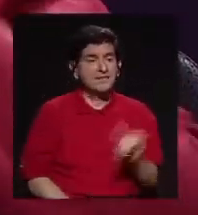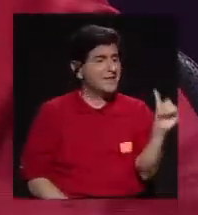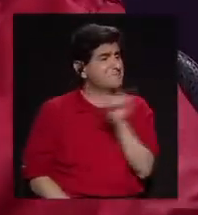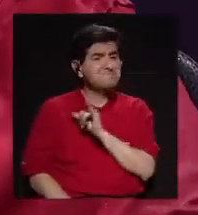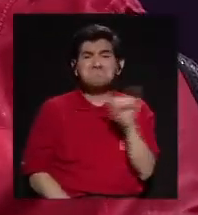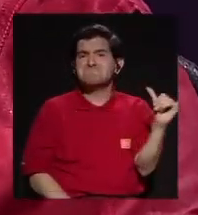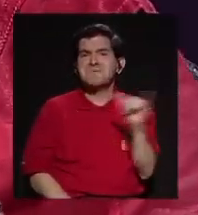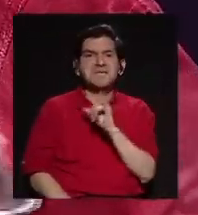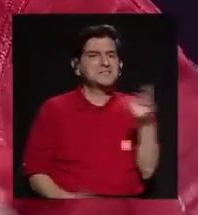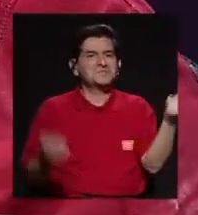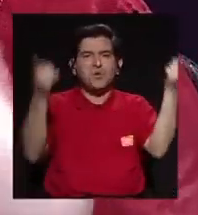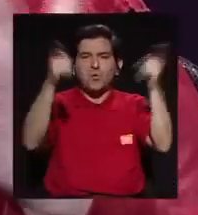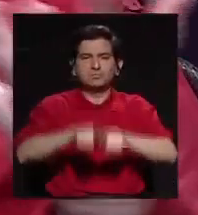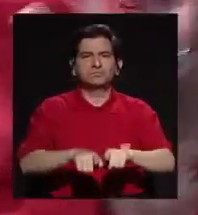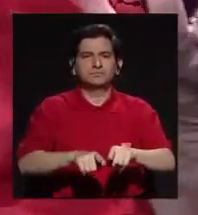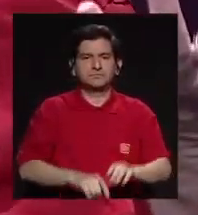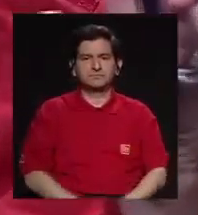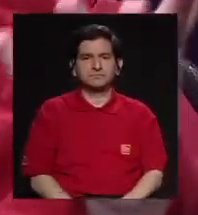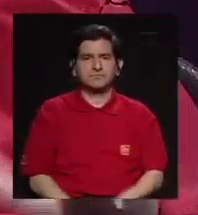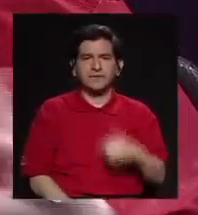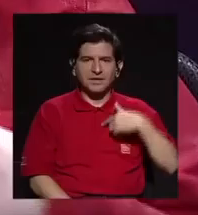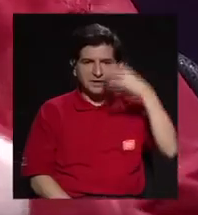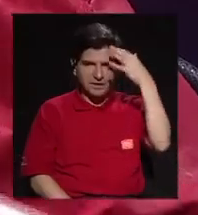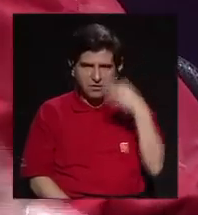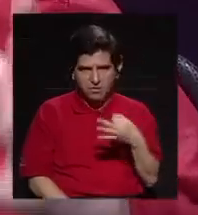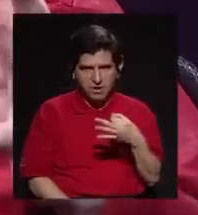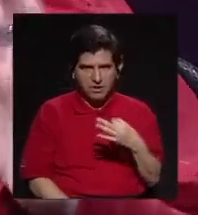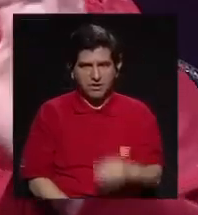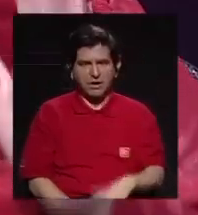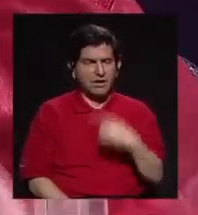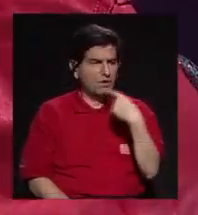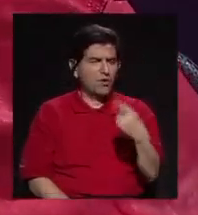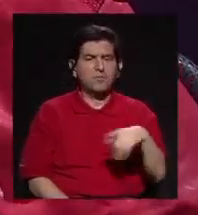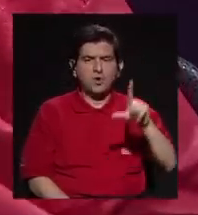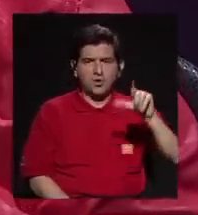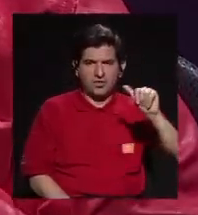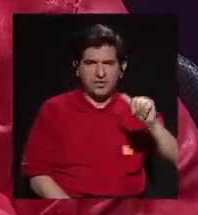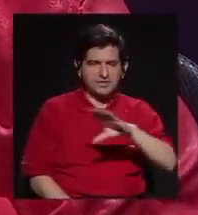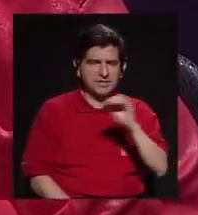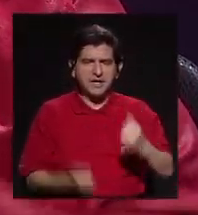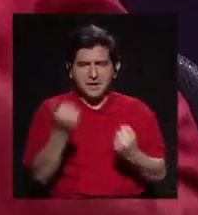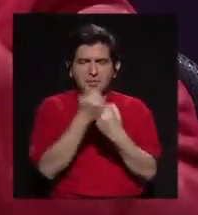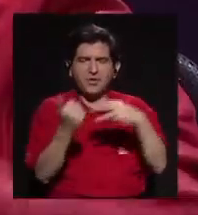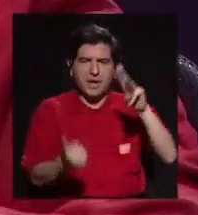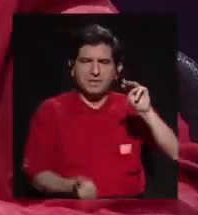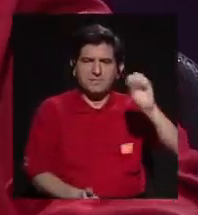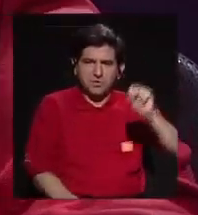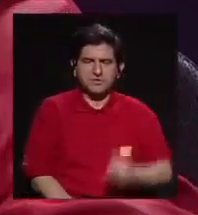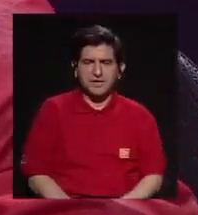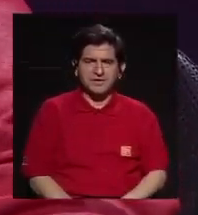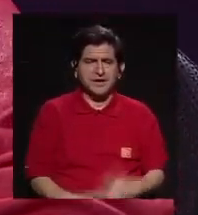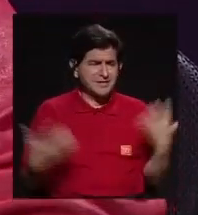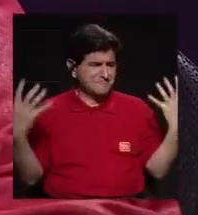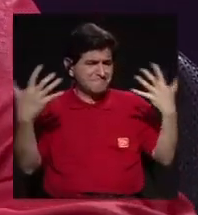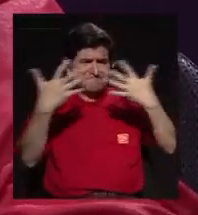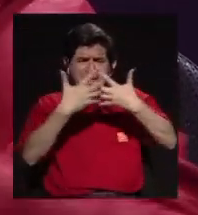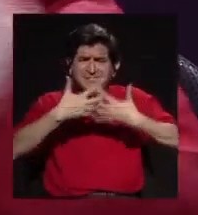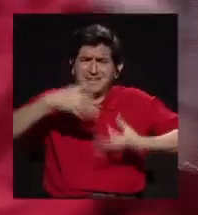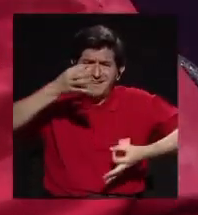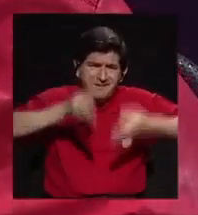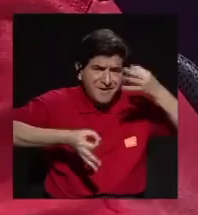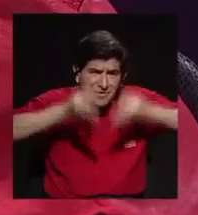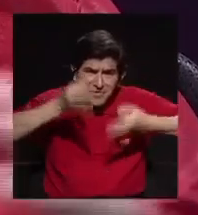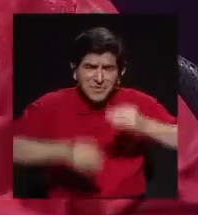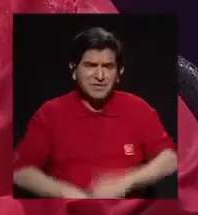es el mismo fenómeno. Entonces, en realidad, yo creo que hay, como bien lo dice Larissa y lo bien lo refuerza Montserrat, hay una amalgama jurídica